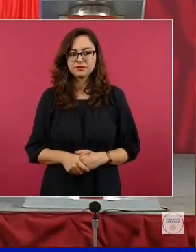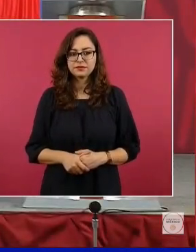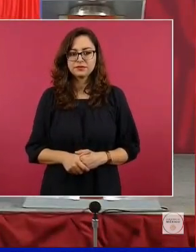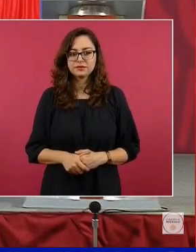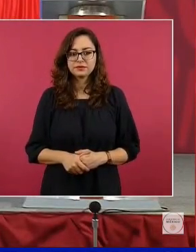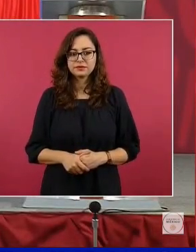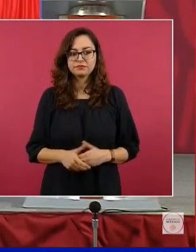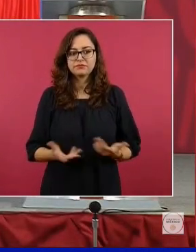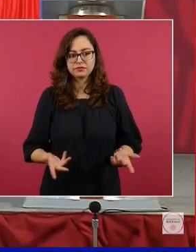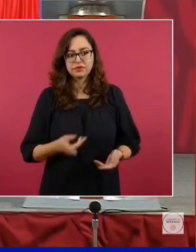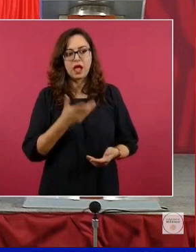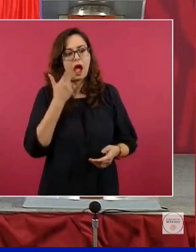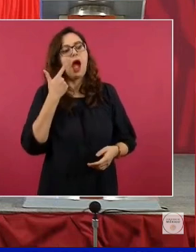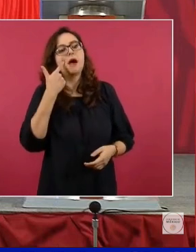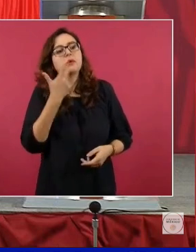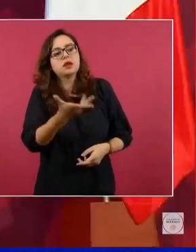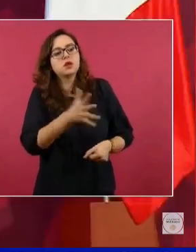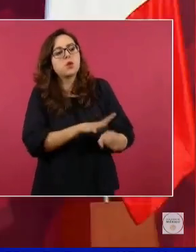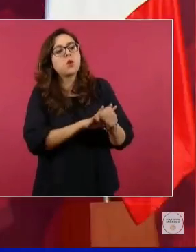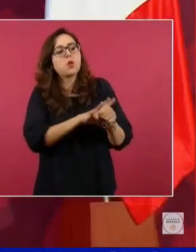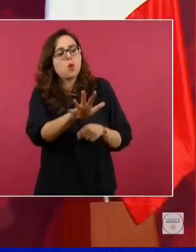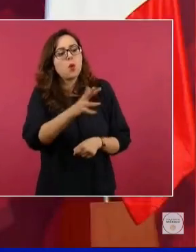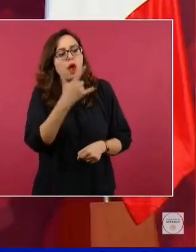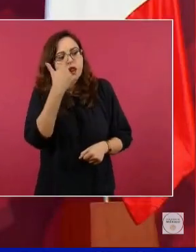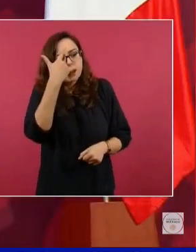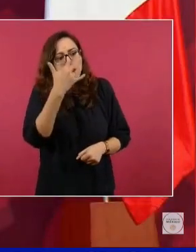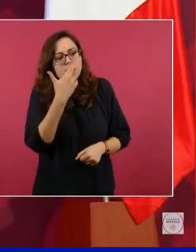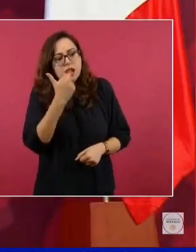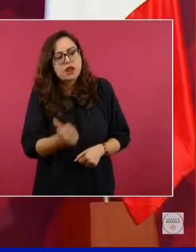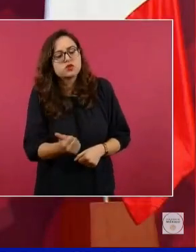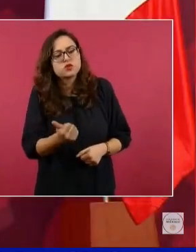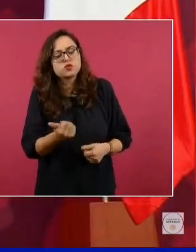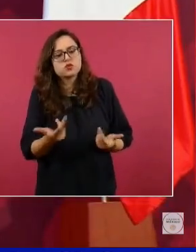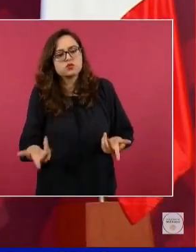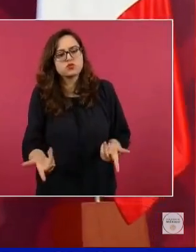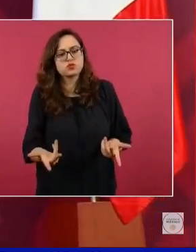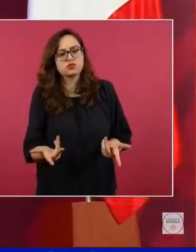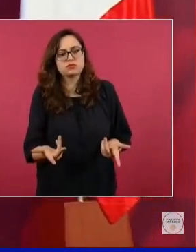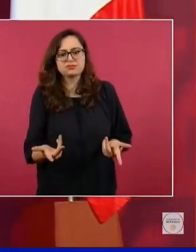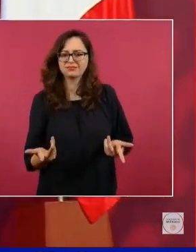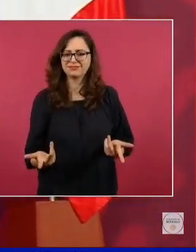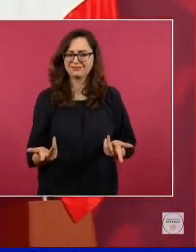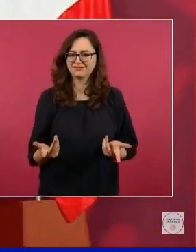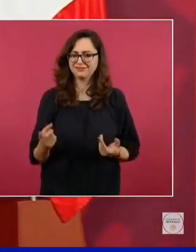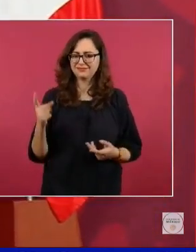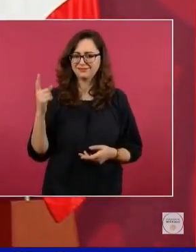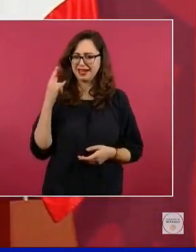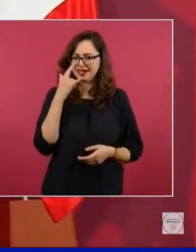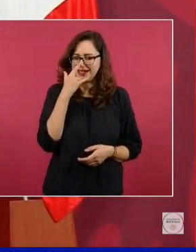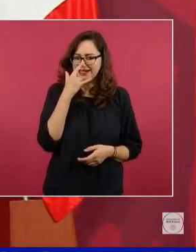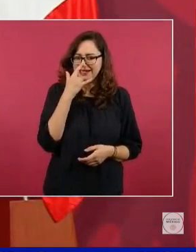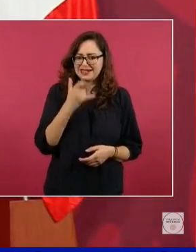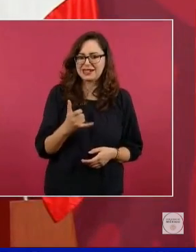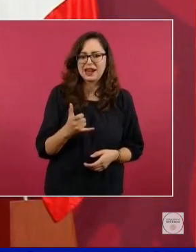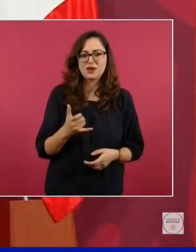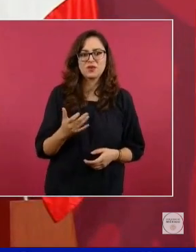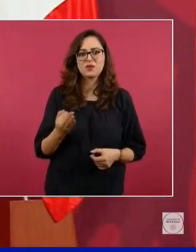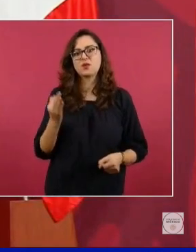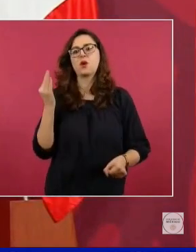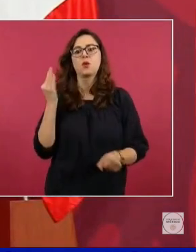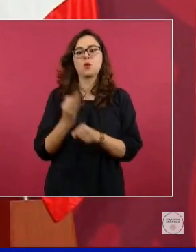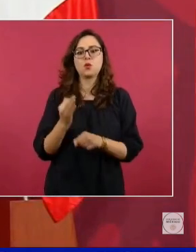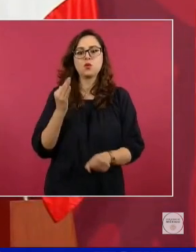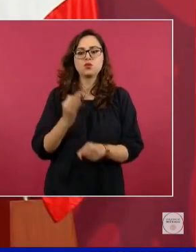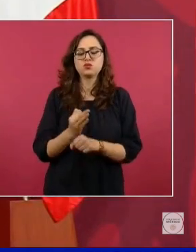Escuchar cuál es la justificación. O sea, lo que no se puede, que en una época de crisis,